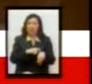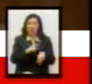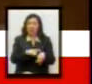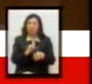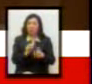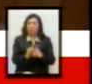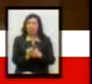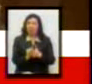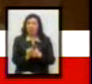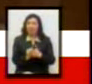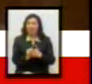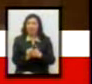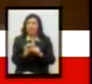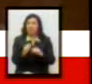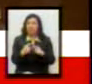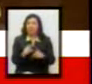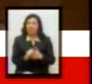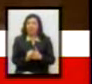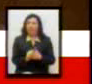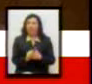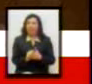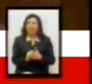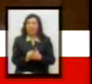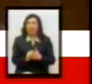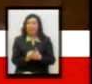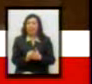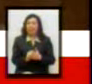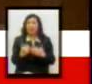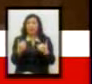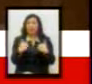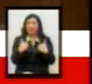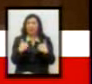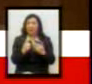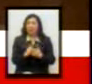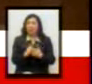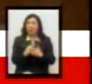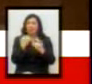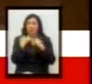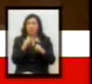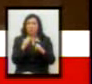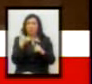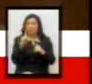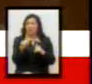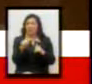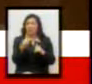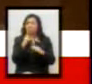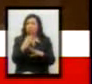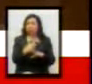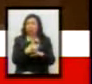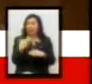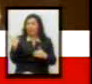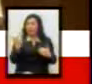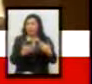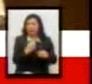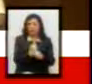Eso definitivamente permitirá tener una información para dimensionar la contribución